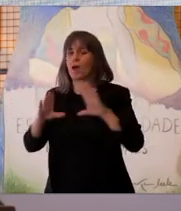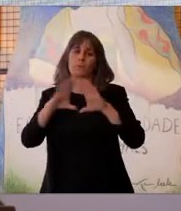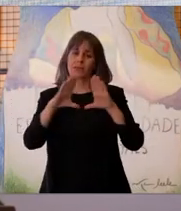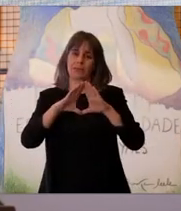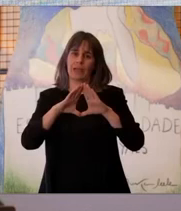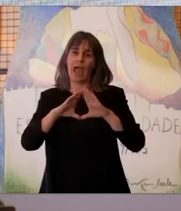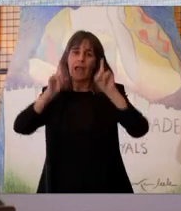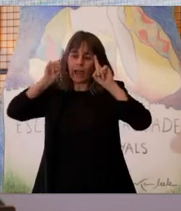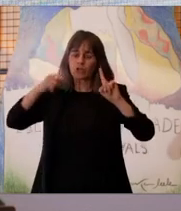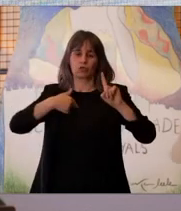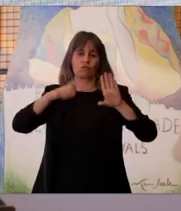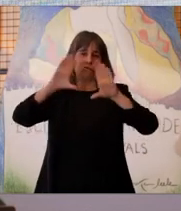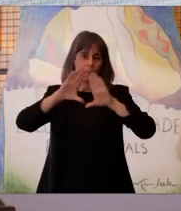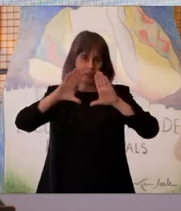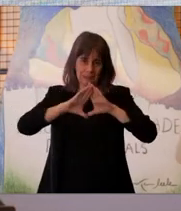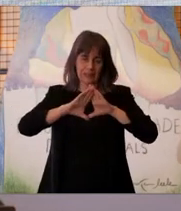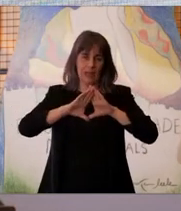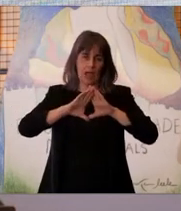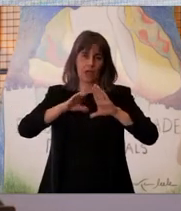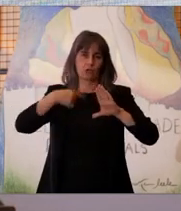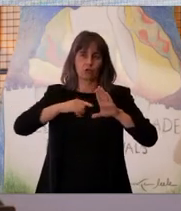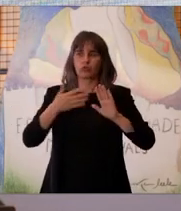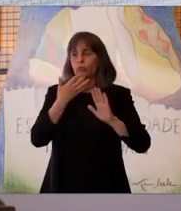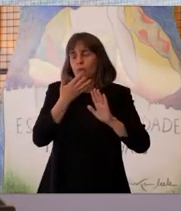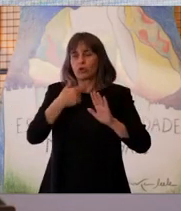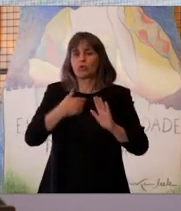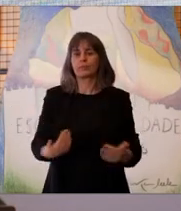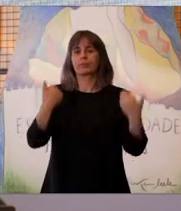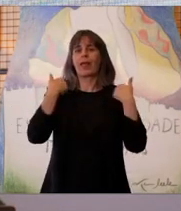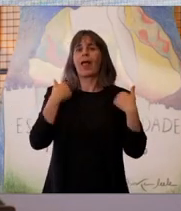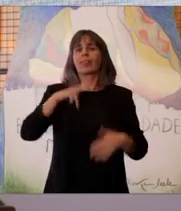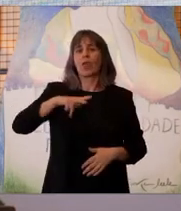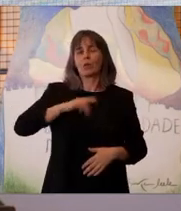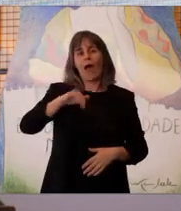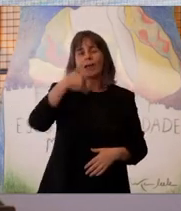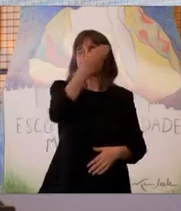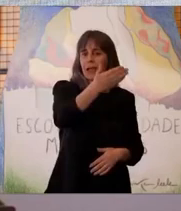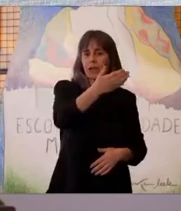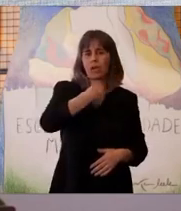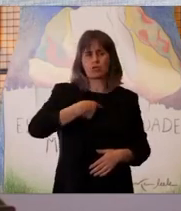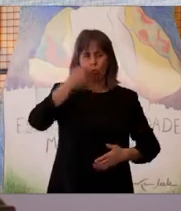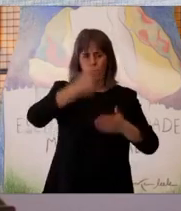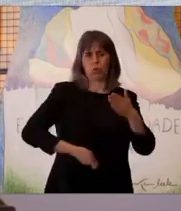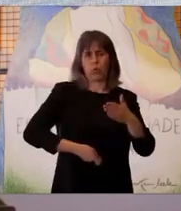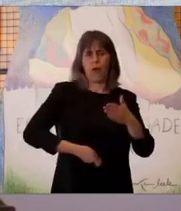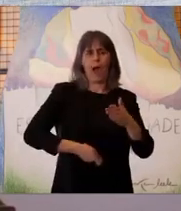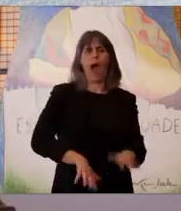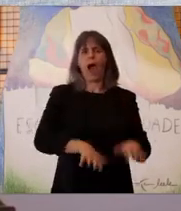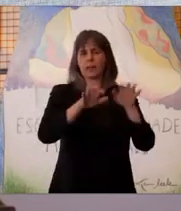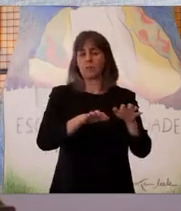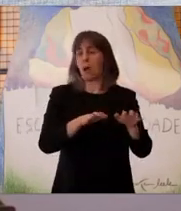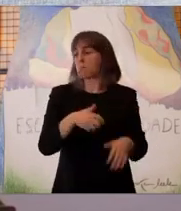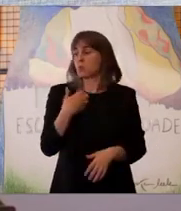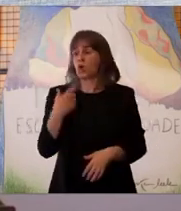muy feminista si estás manejando la deuda externa con mano de hierro nadie le va a molestar que seas muy agresiva pero si haces